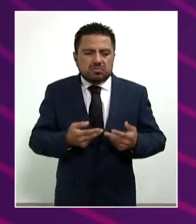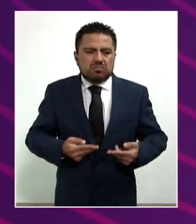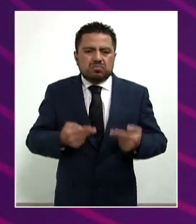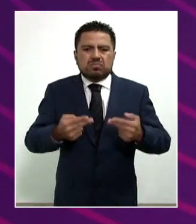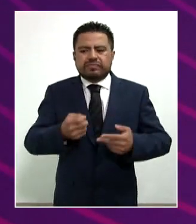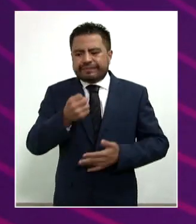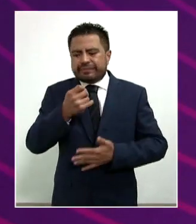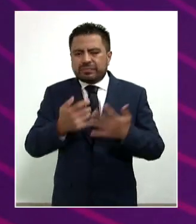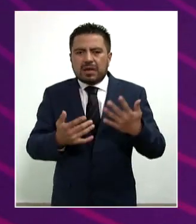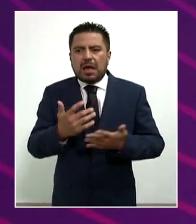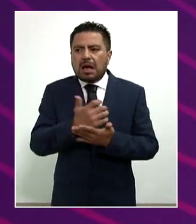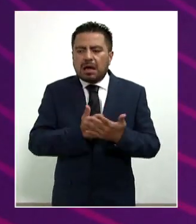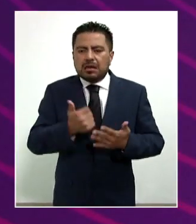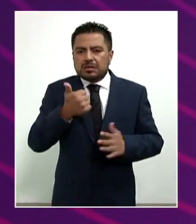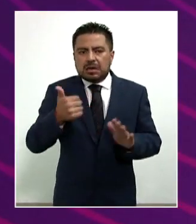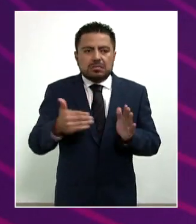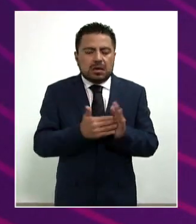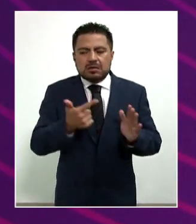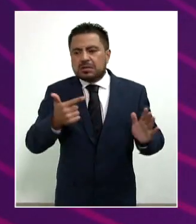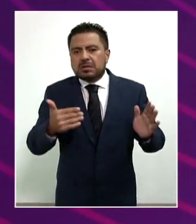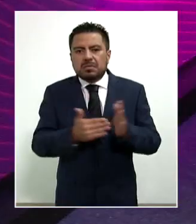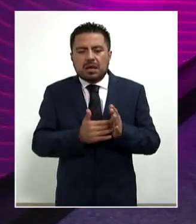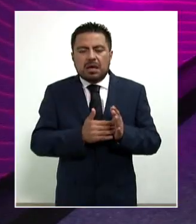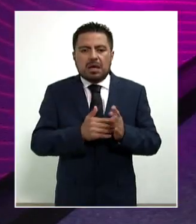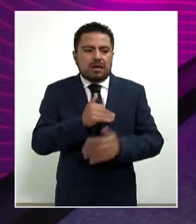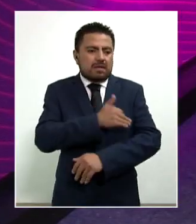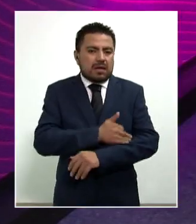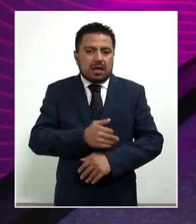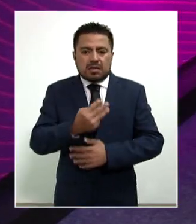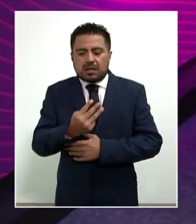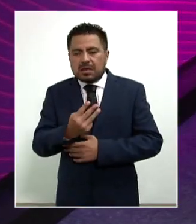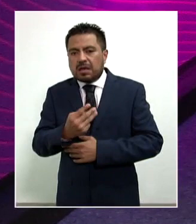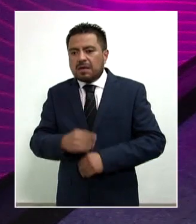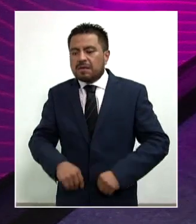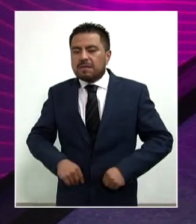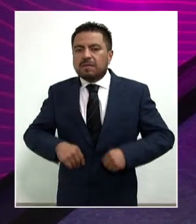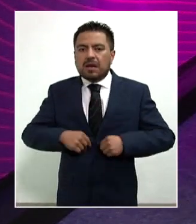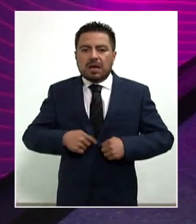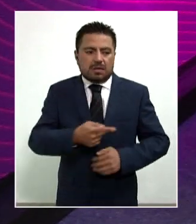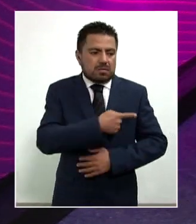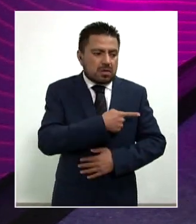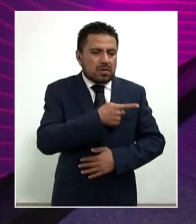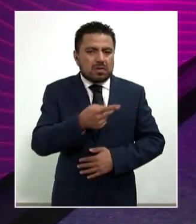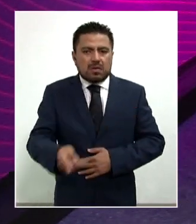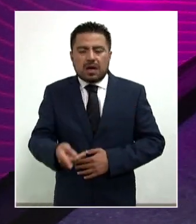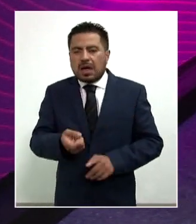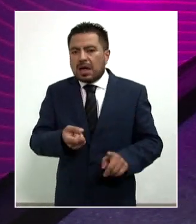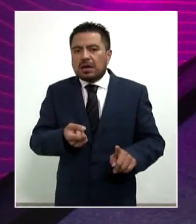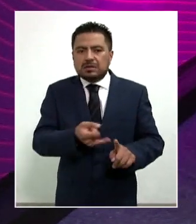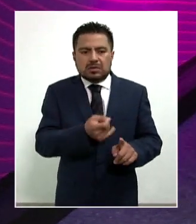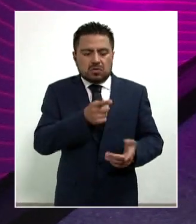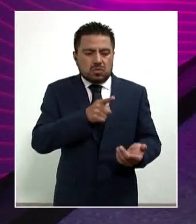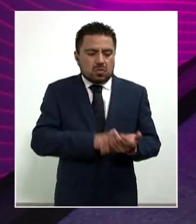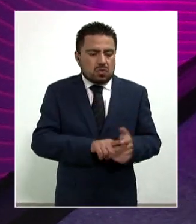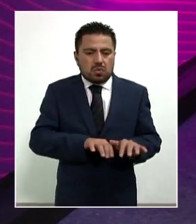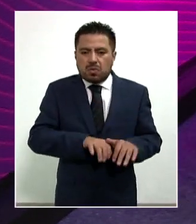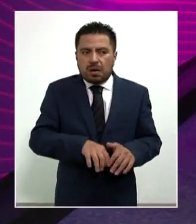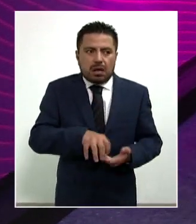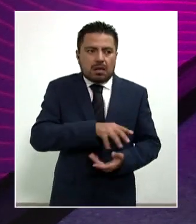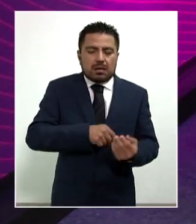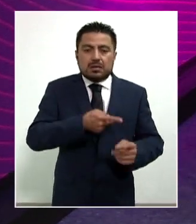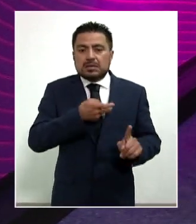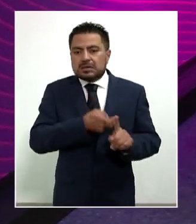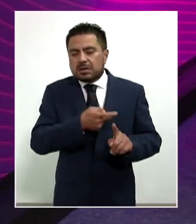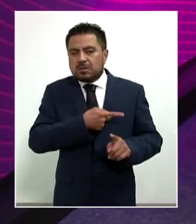comercios, etcétera, que ganan 6,000 pesos, 7,000 pesos con familias de 3, viven en pobreza, si ese es su único ingreso. Esa es la pobreza en